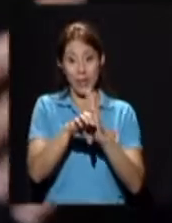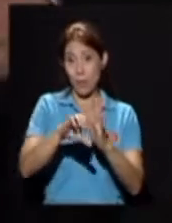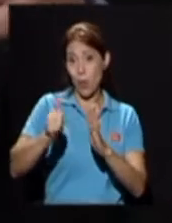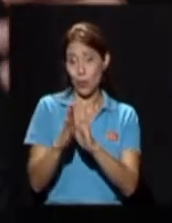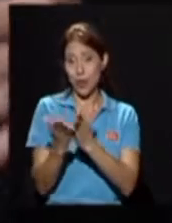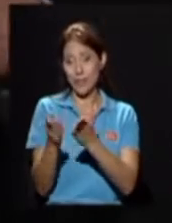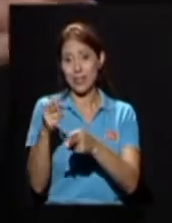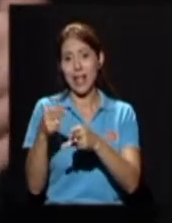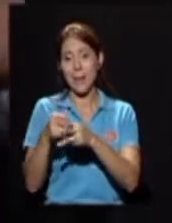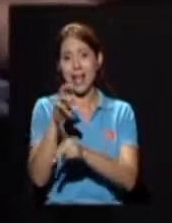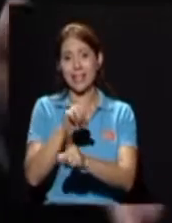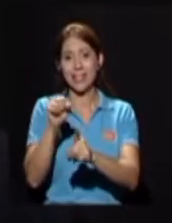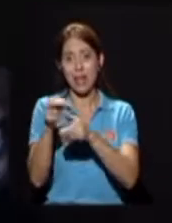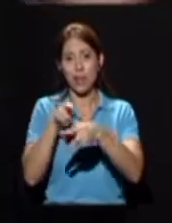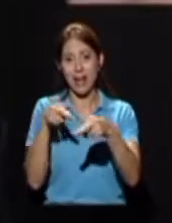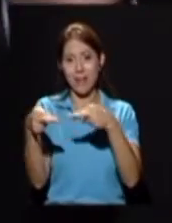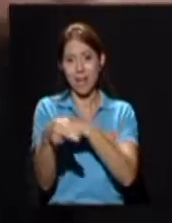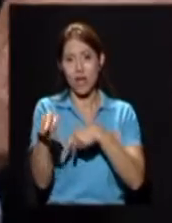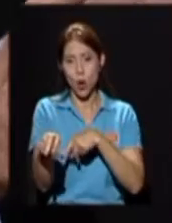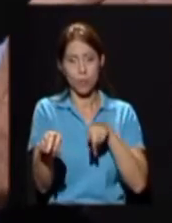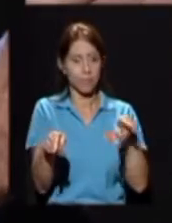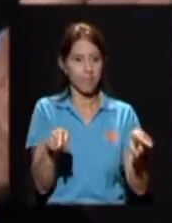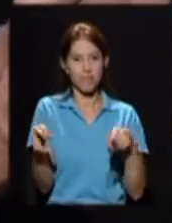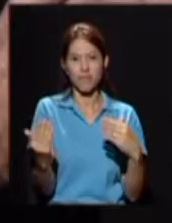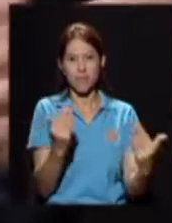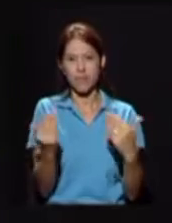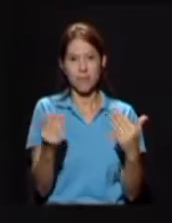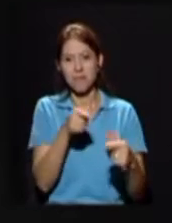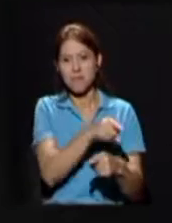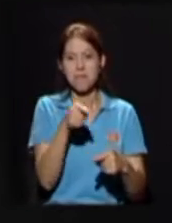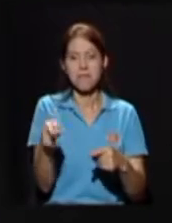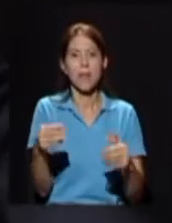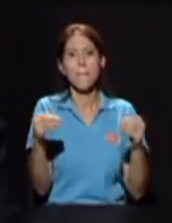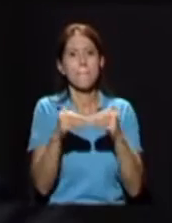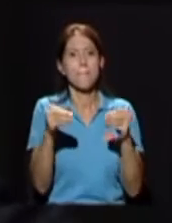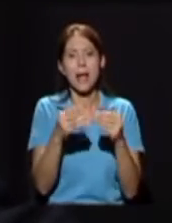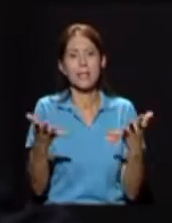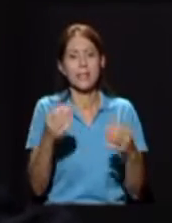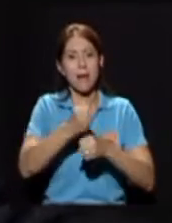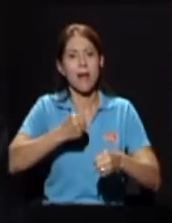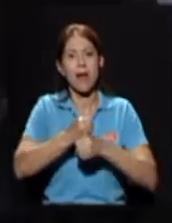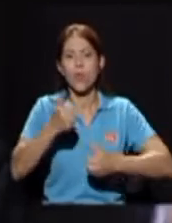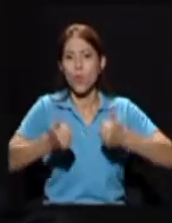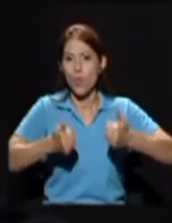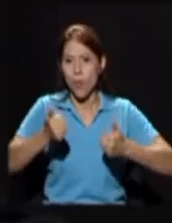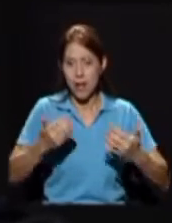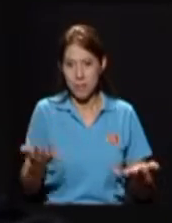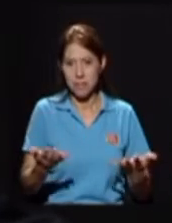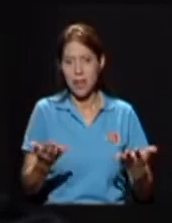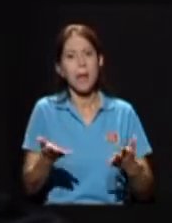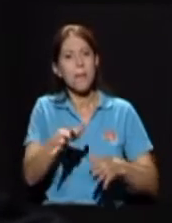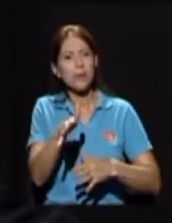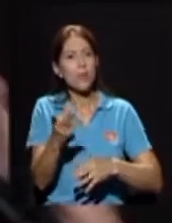otra actividad que usted encabeza. Entonces, ¿dónde tuvo más gente? ¿En Estado de la Justicia o en Estado de la Región? Y más o menos,